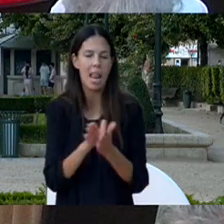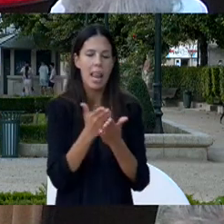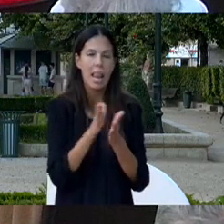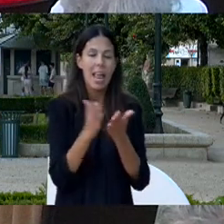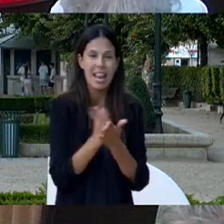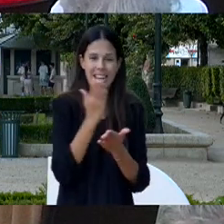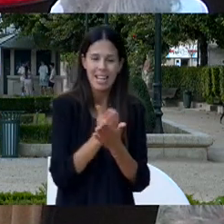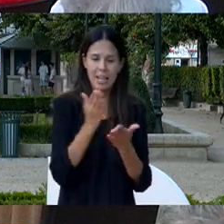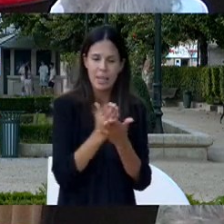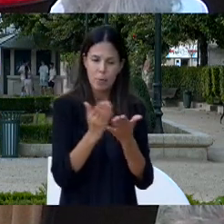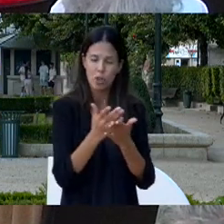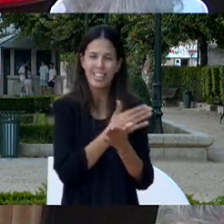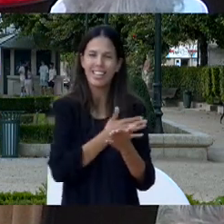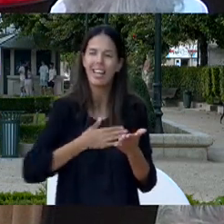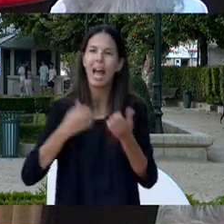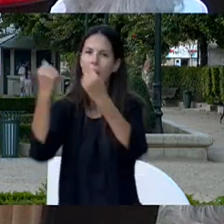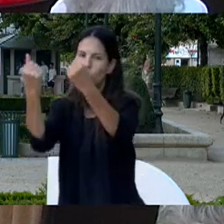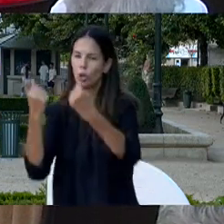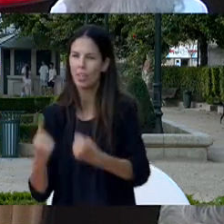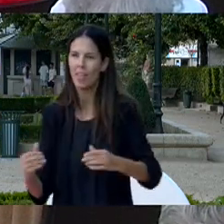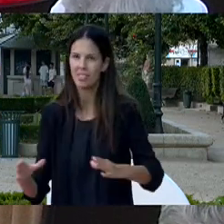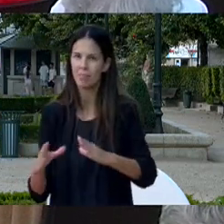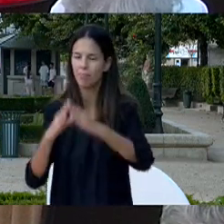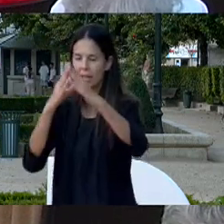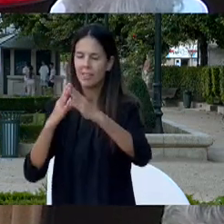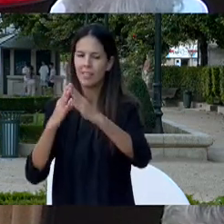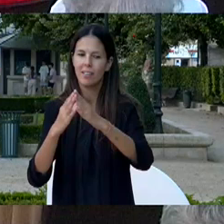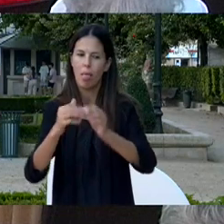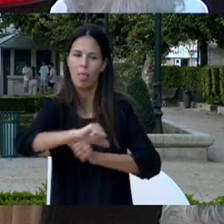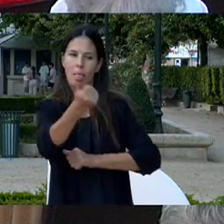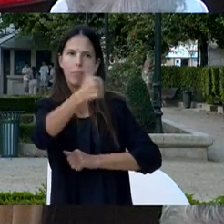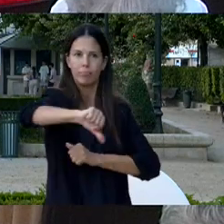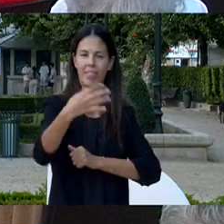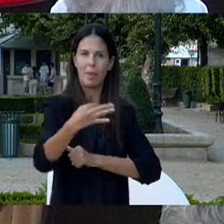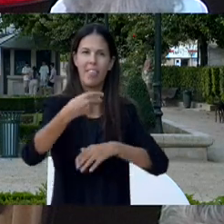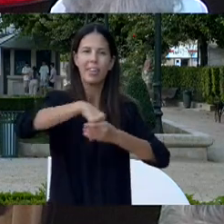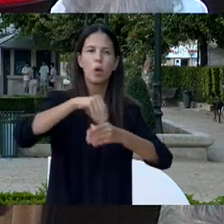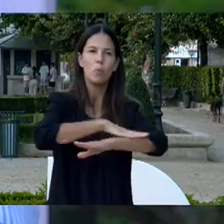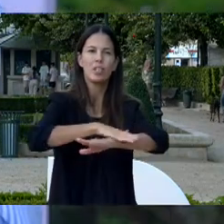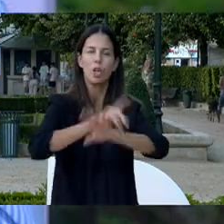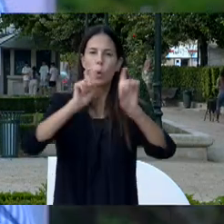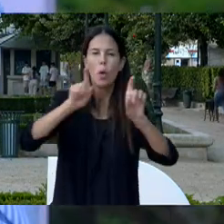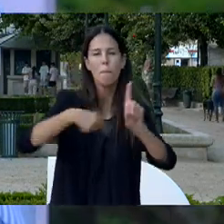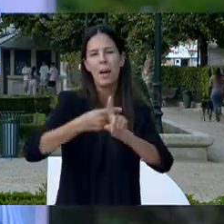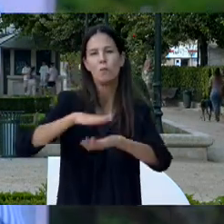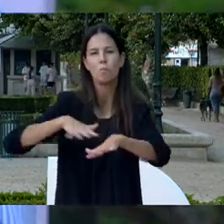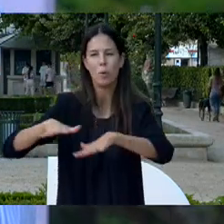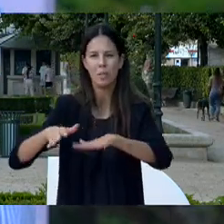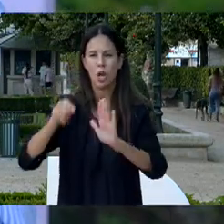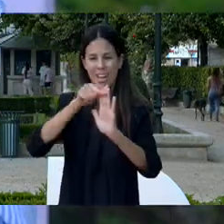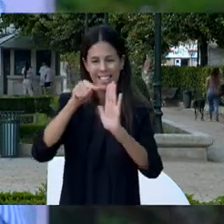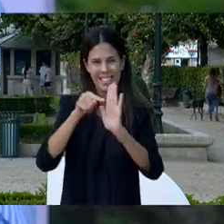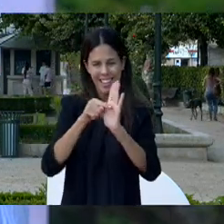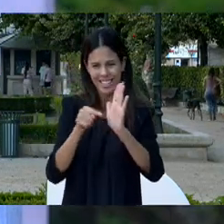texto que requerían a aprobación das autoridades eclesiásticas, do Ministerio de Educación e do Movimiento, listaxes de